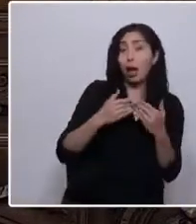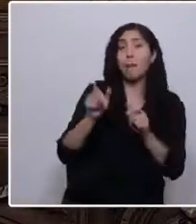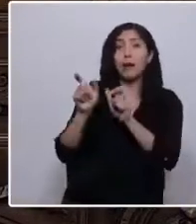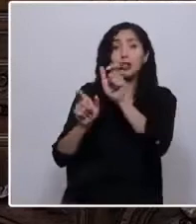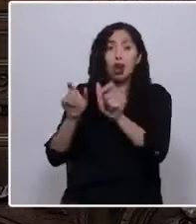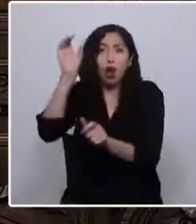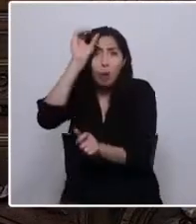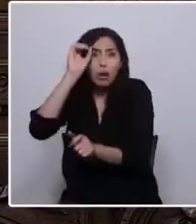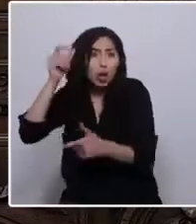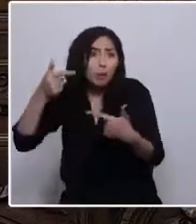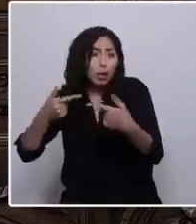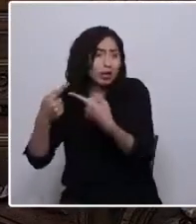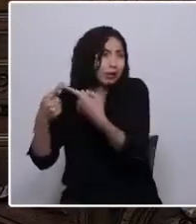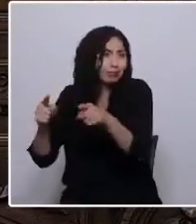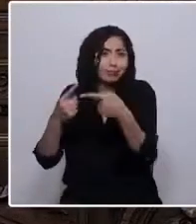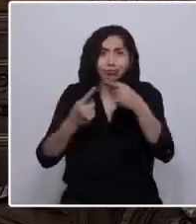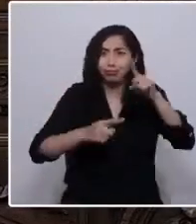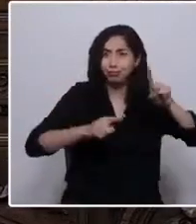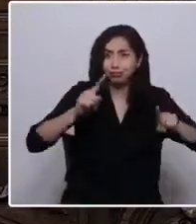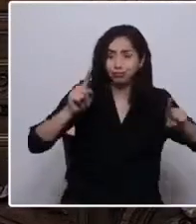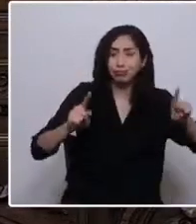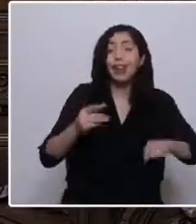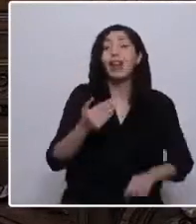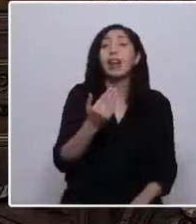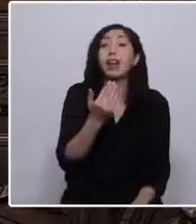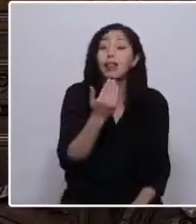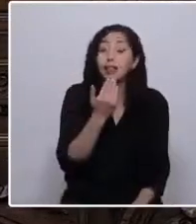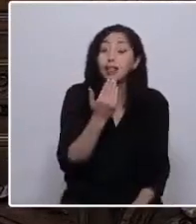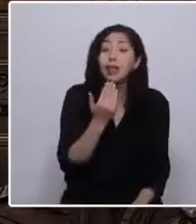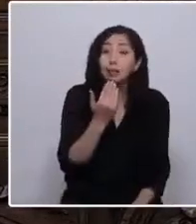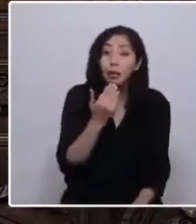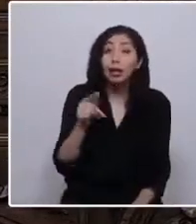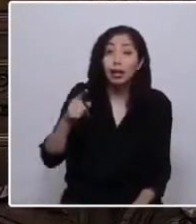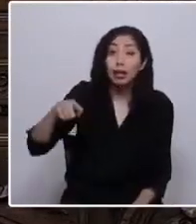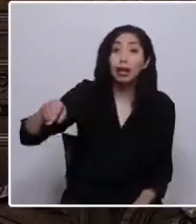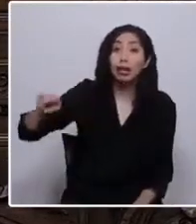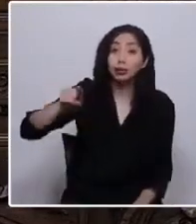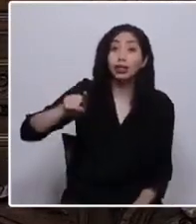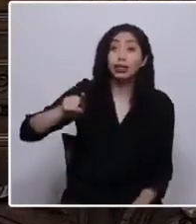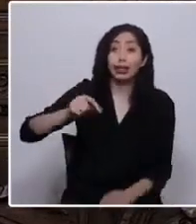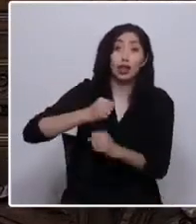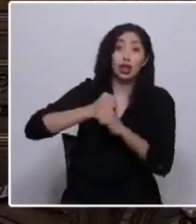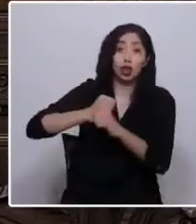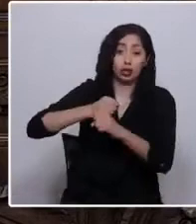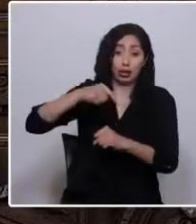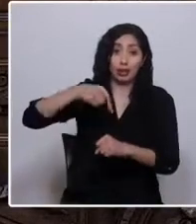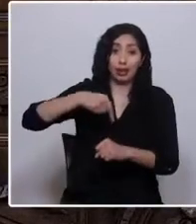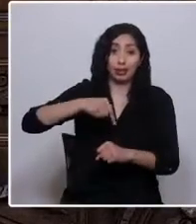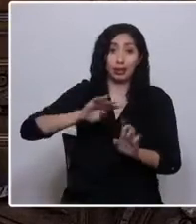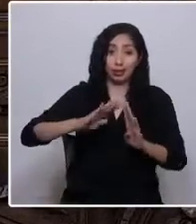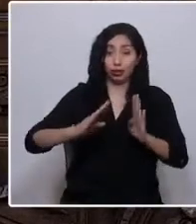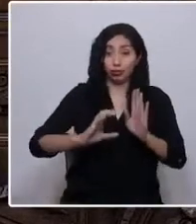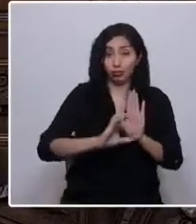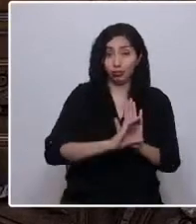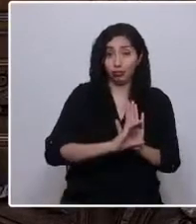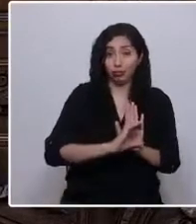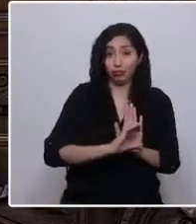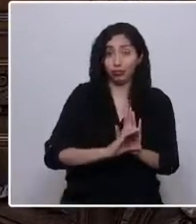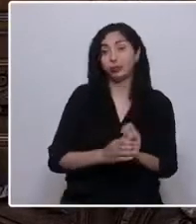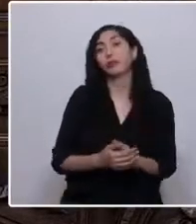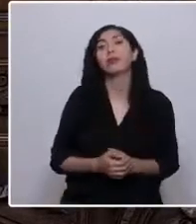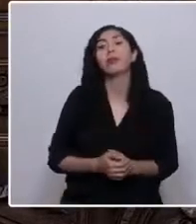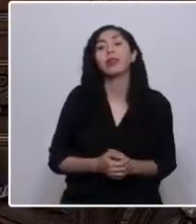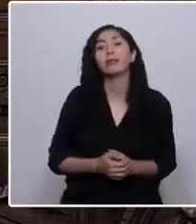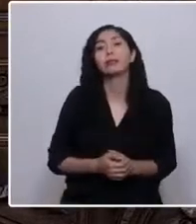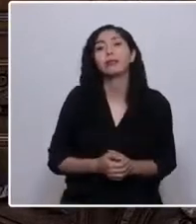políticas, incluidos aquellos que están en contra de este proceso constituyente. Tampoco está